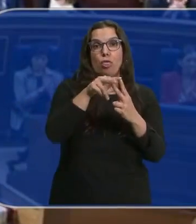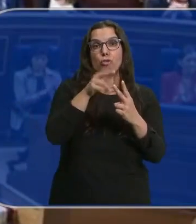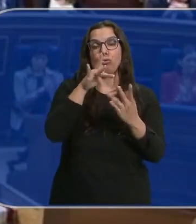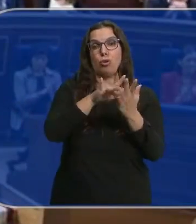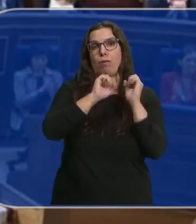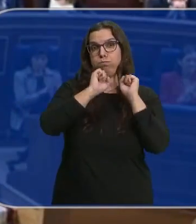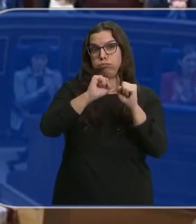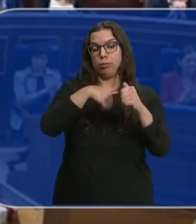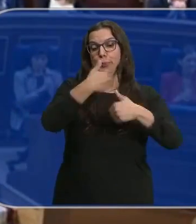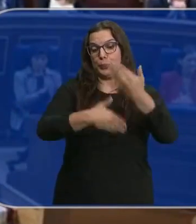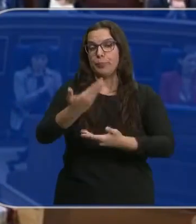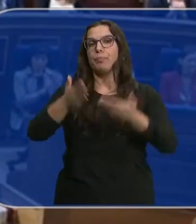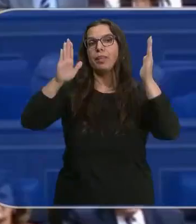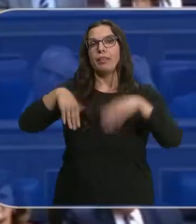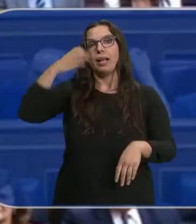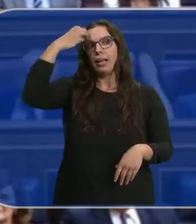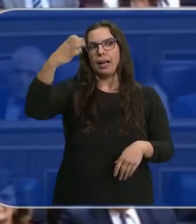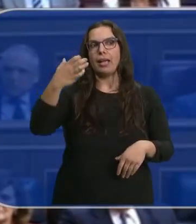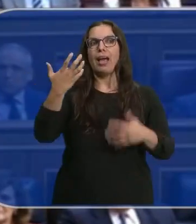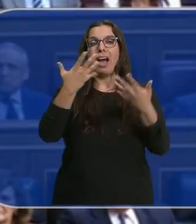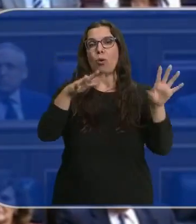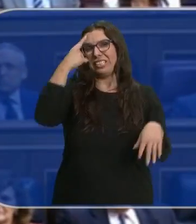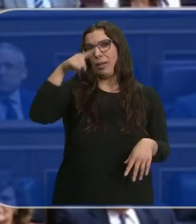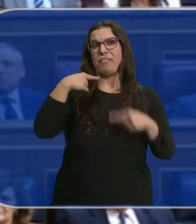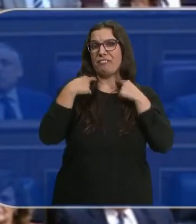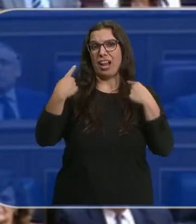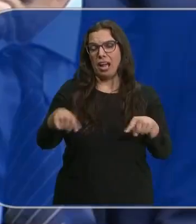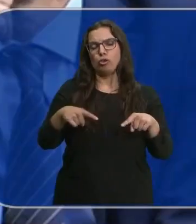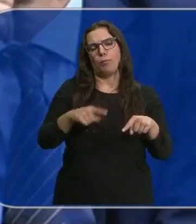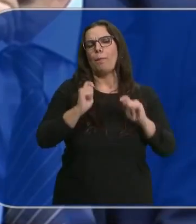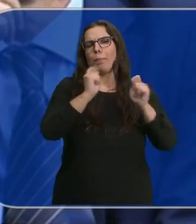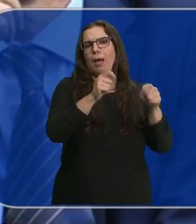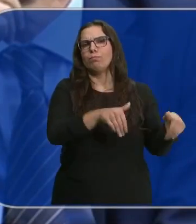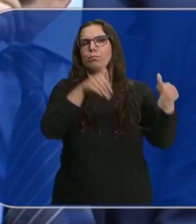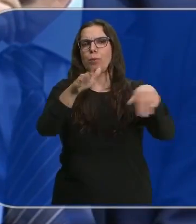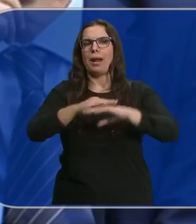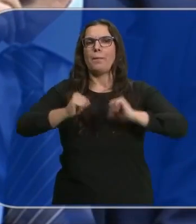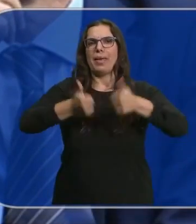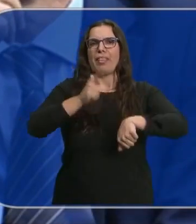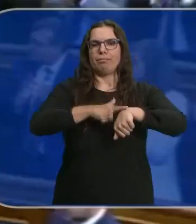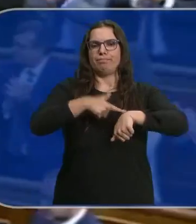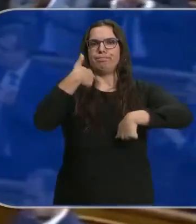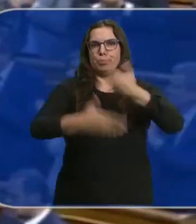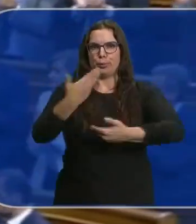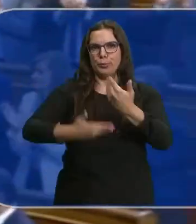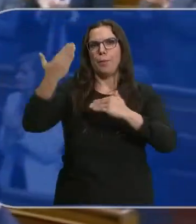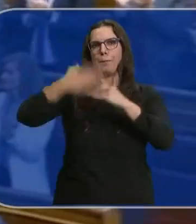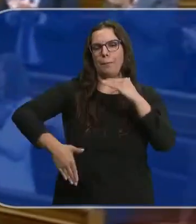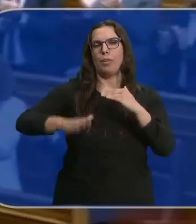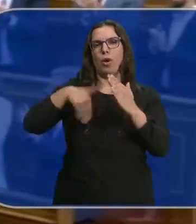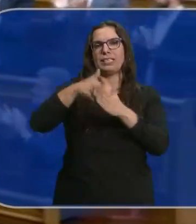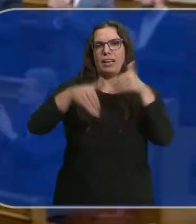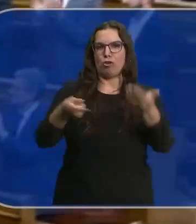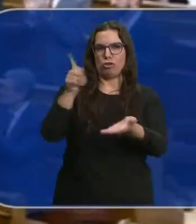habido bloqueo, el rey ha propuesto un candidato a pesar de que iba a fracasar la investidura para que así comenzara a correr el plazo para otras elecciones.